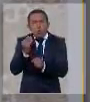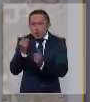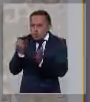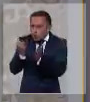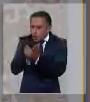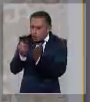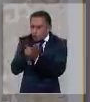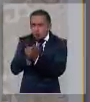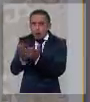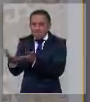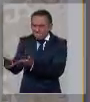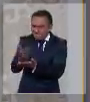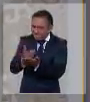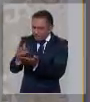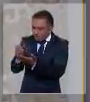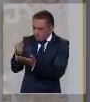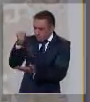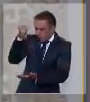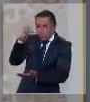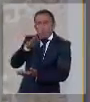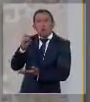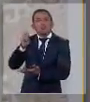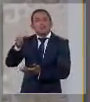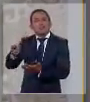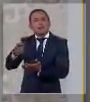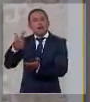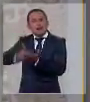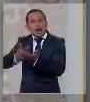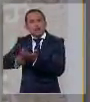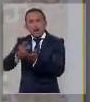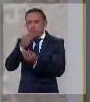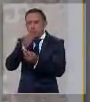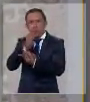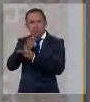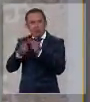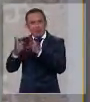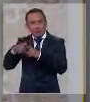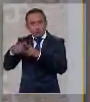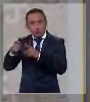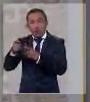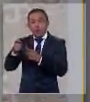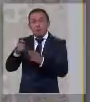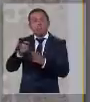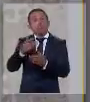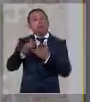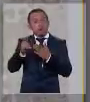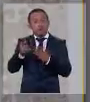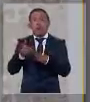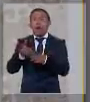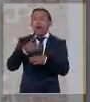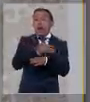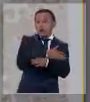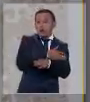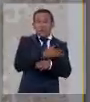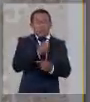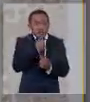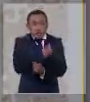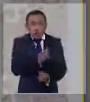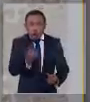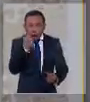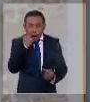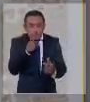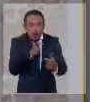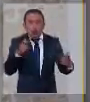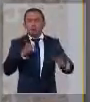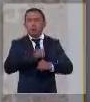¿Usted mantendría ese impuesto? Claro, pero invirtiéndole el mayor número posible al tema de la prevención y de la cura de la obesidad infantil para que no